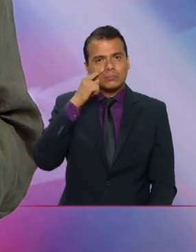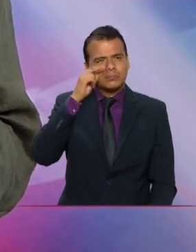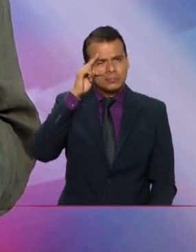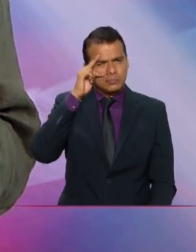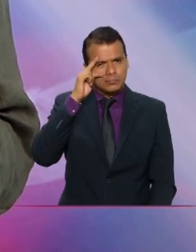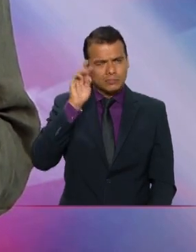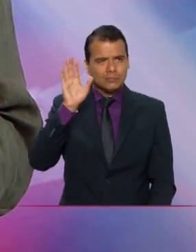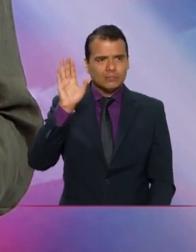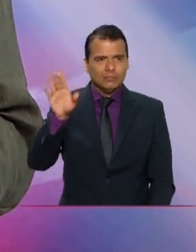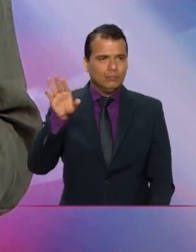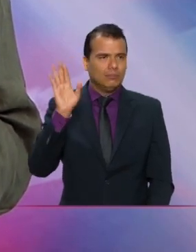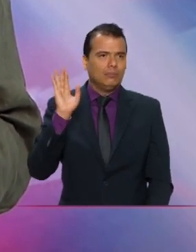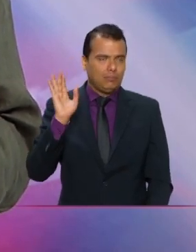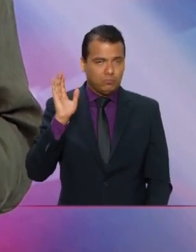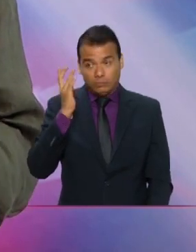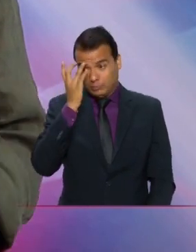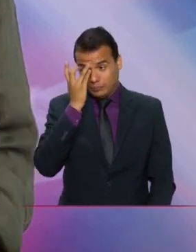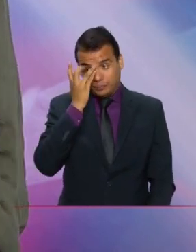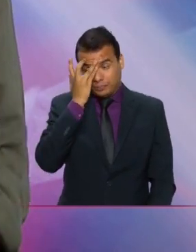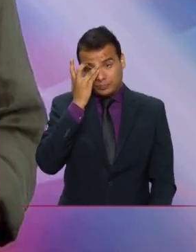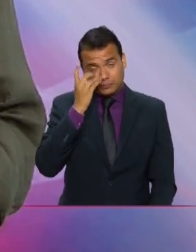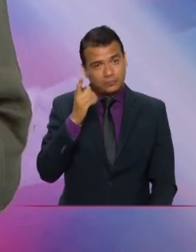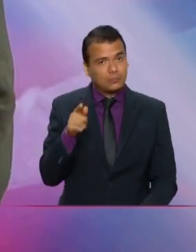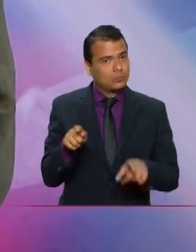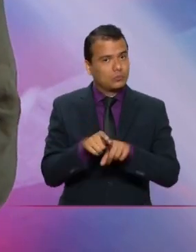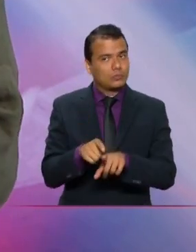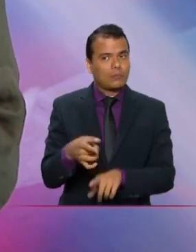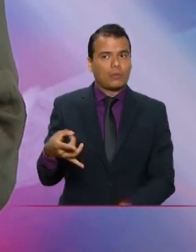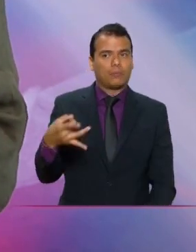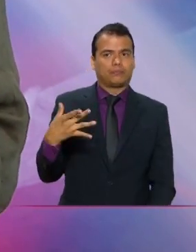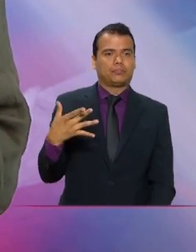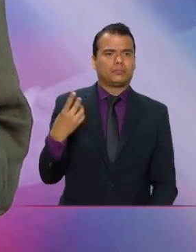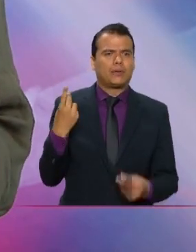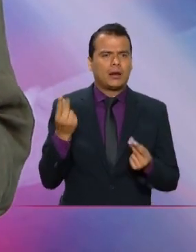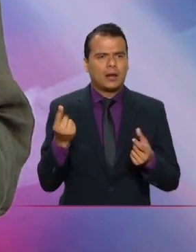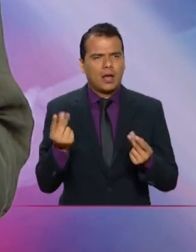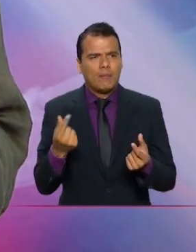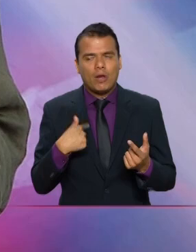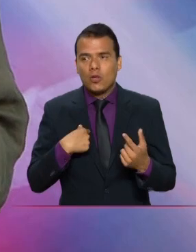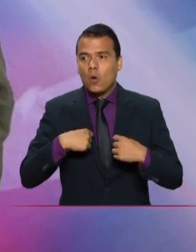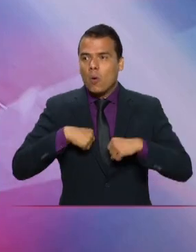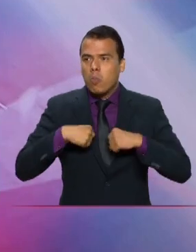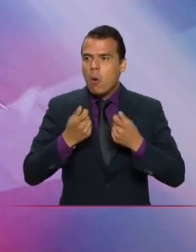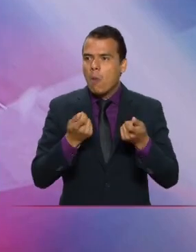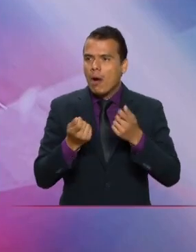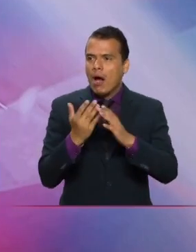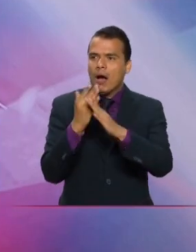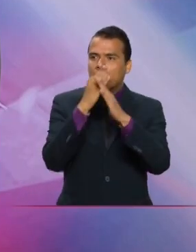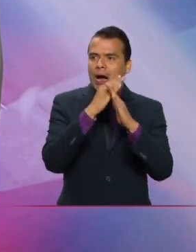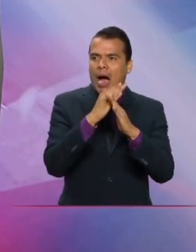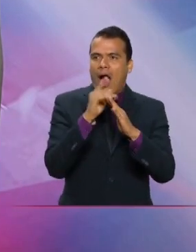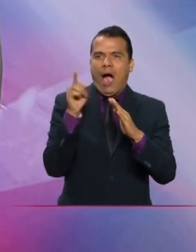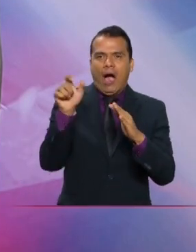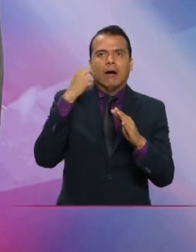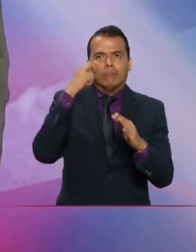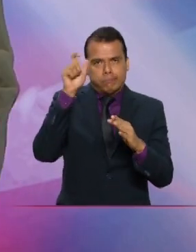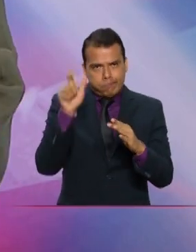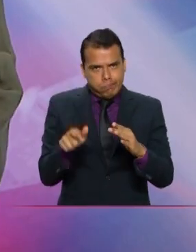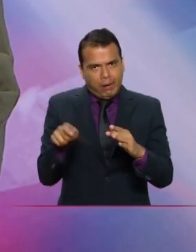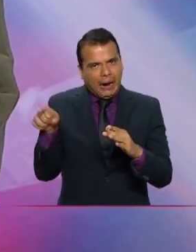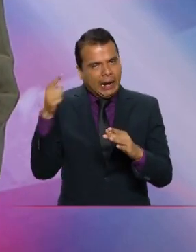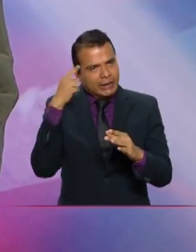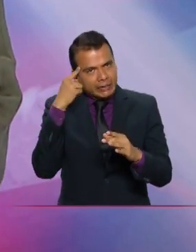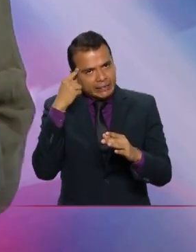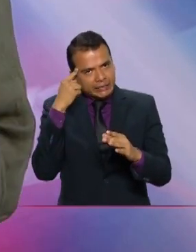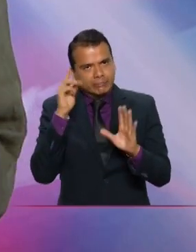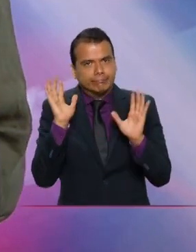paso más allá, ¿sí? Va a poder ir más rápido. Cada acción que nosotros ejecutemos en protección tiene una reacción del ciberdelincuente, ¿sí? Lo vimos